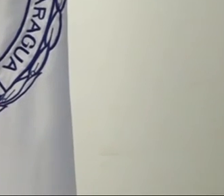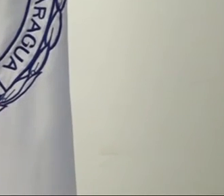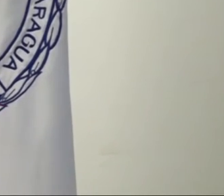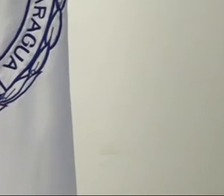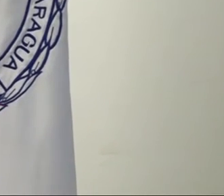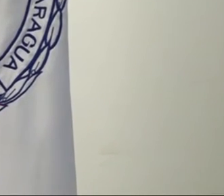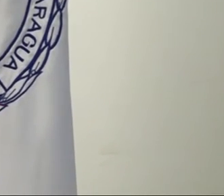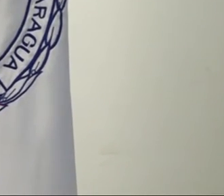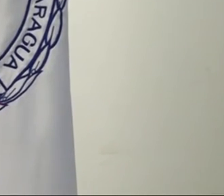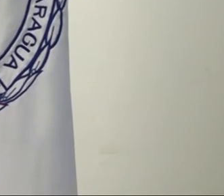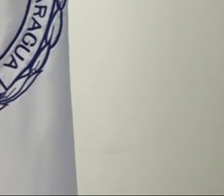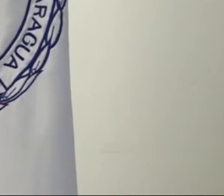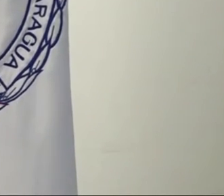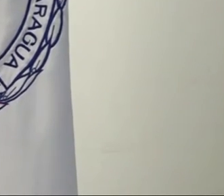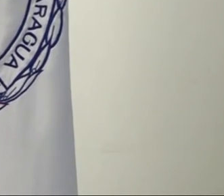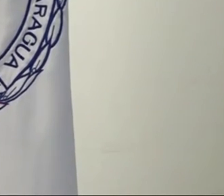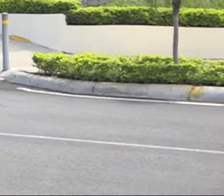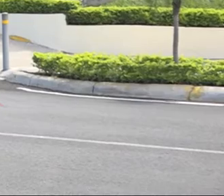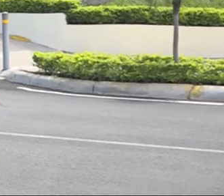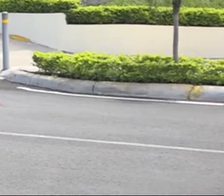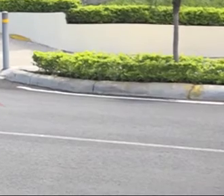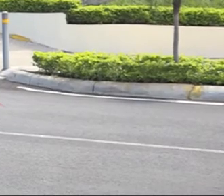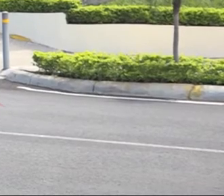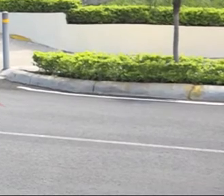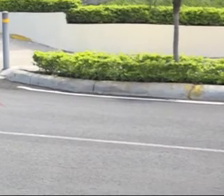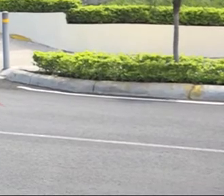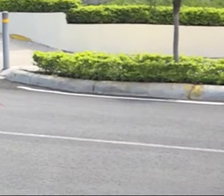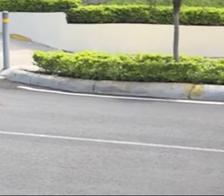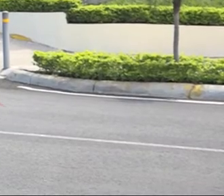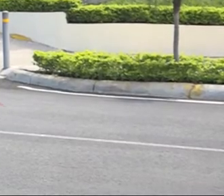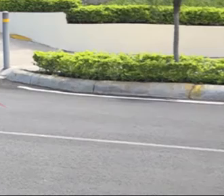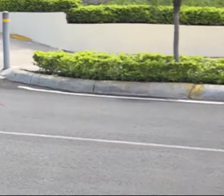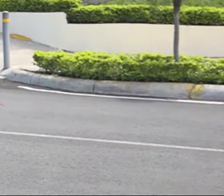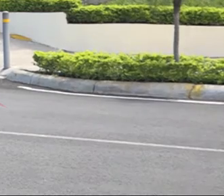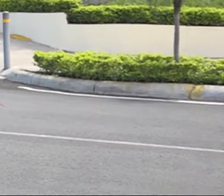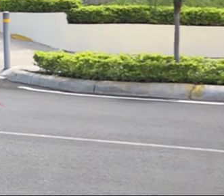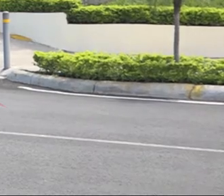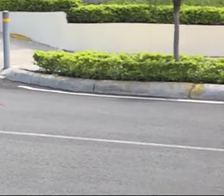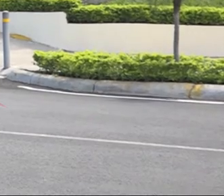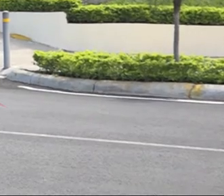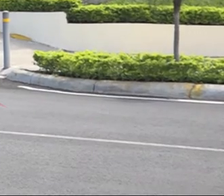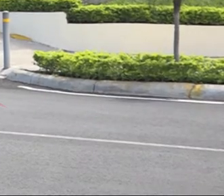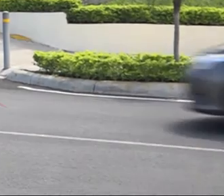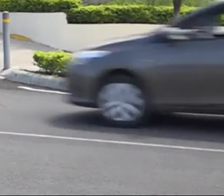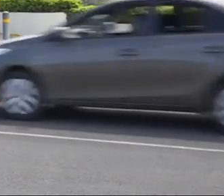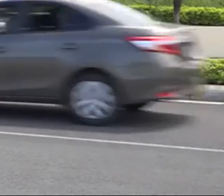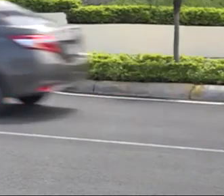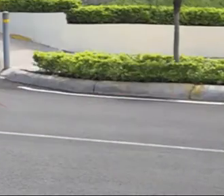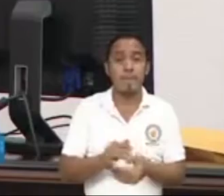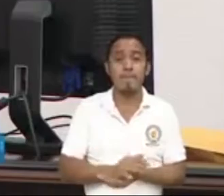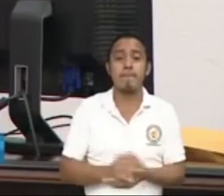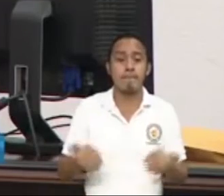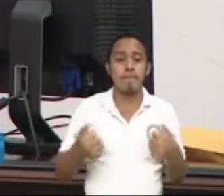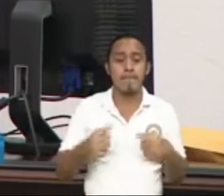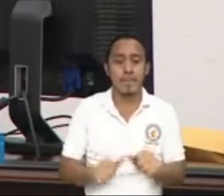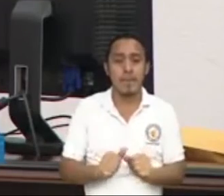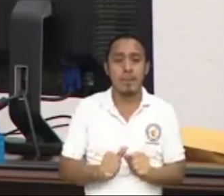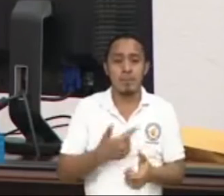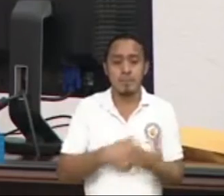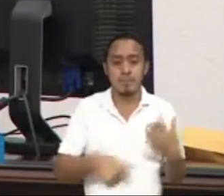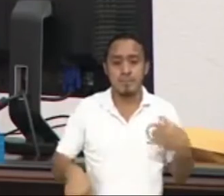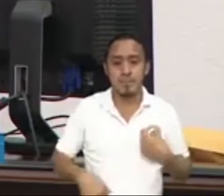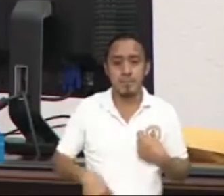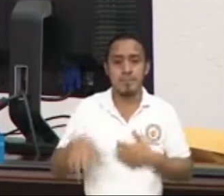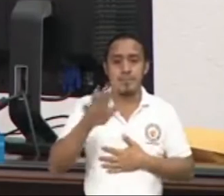el trabajo de este Consejo Directivo del Banco Central. Acuerdo